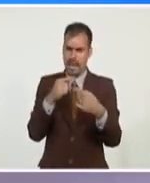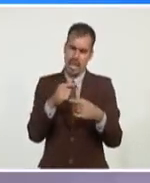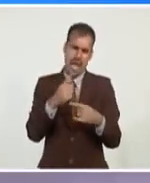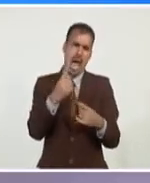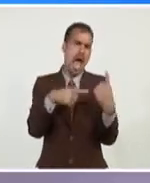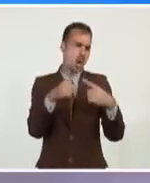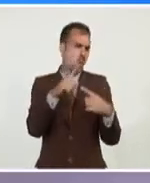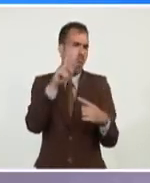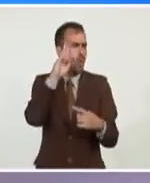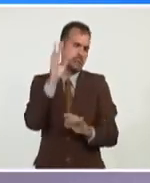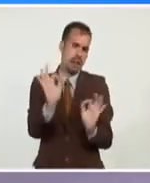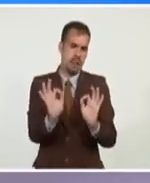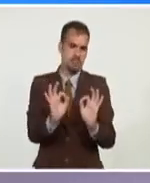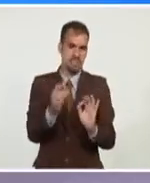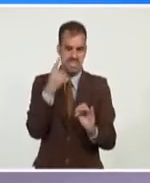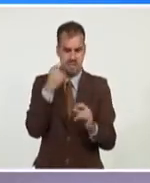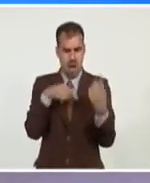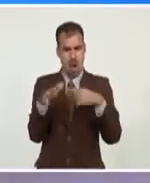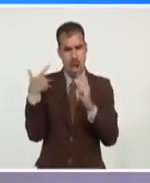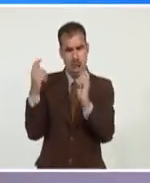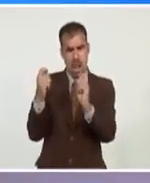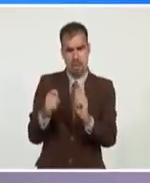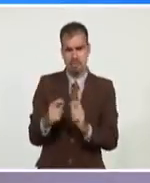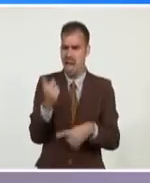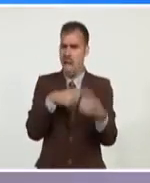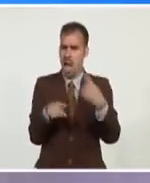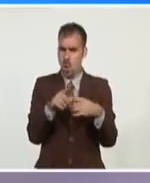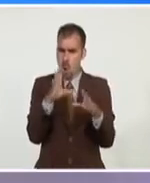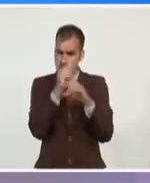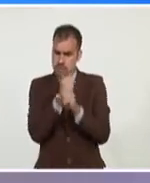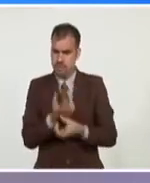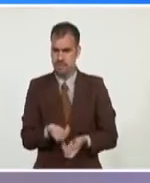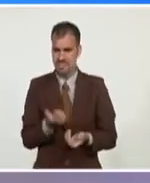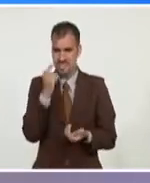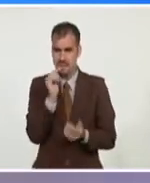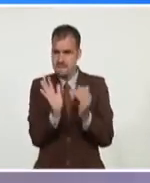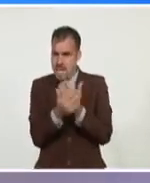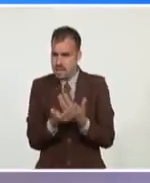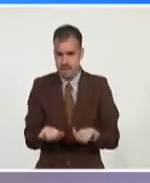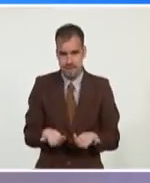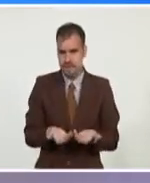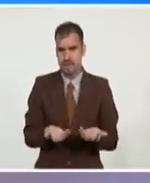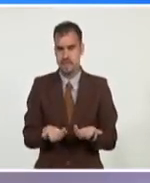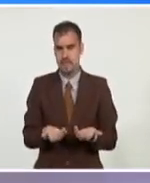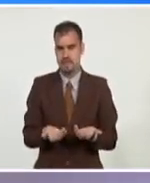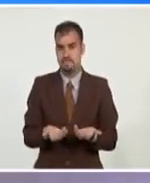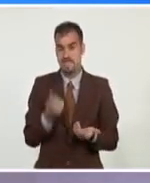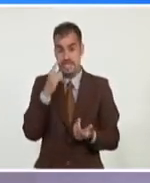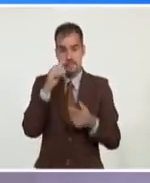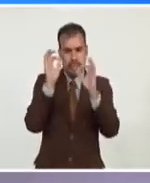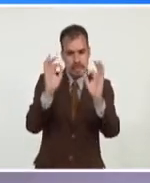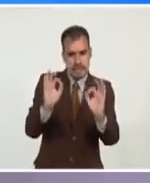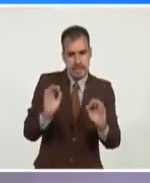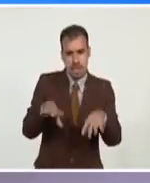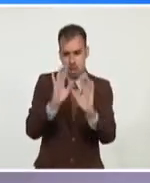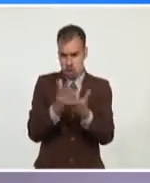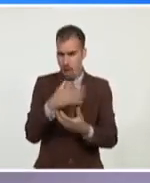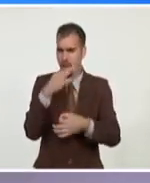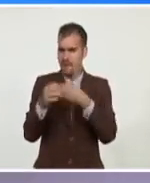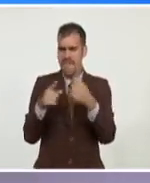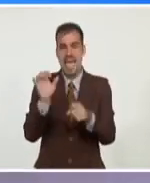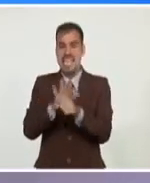Huelga de hambre, orientaciones secretas, algunas oyeron casi como un susurro. Precisiones de cada detalle, provocar al